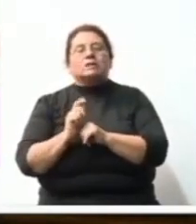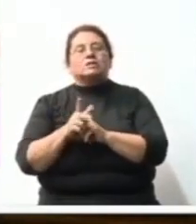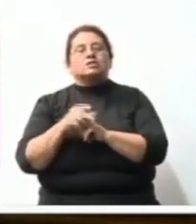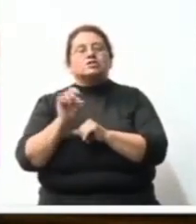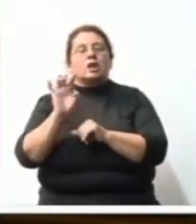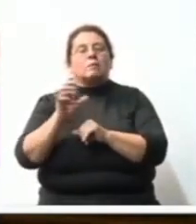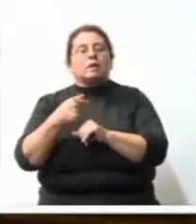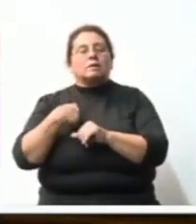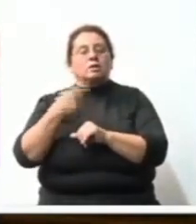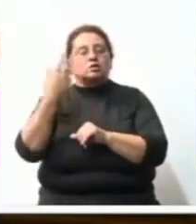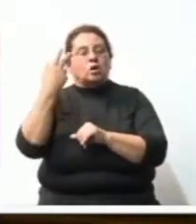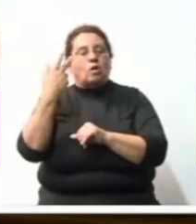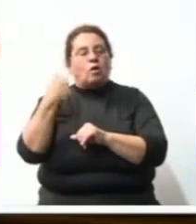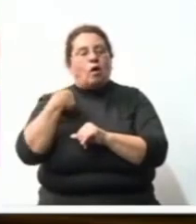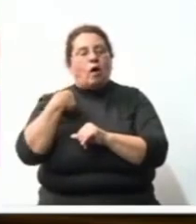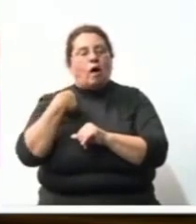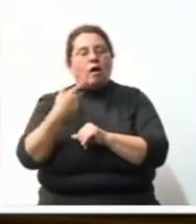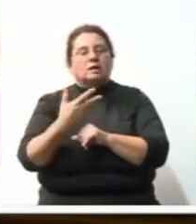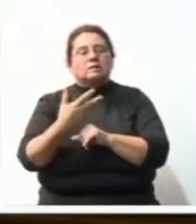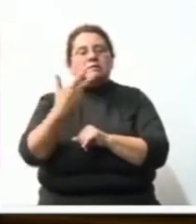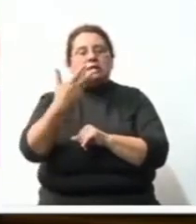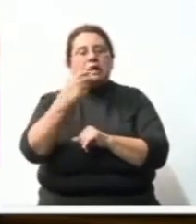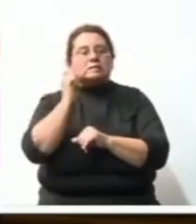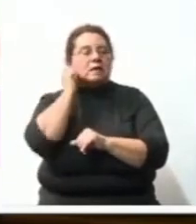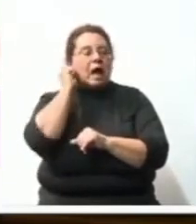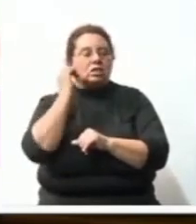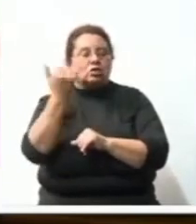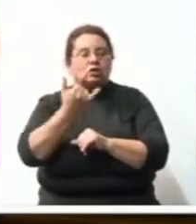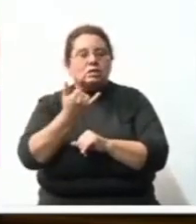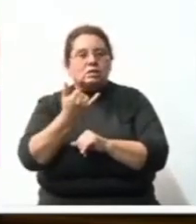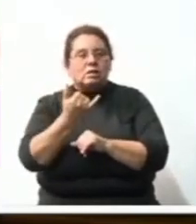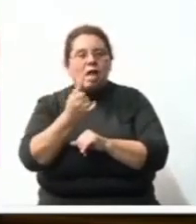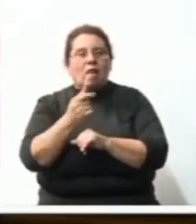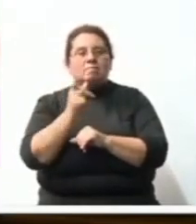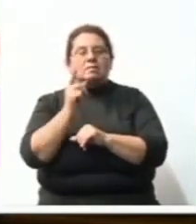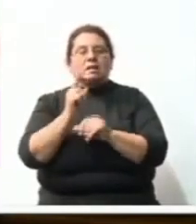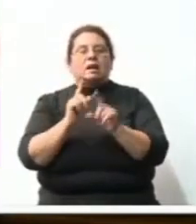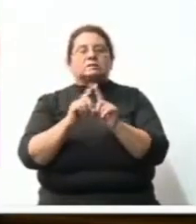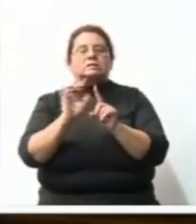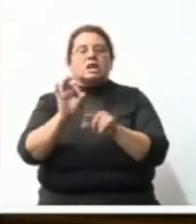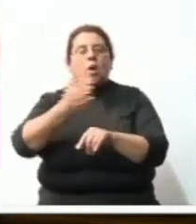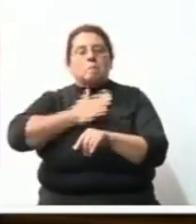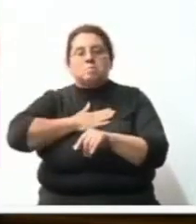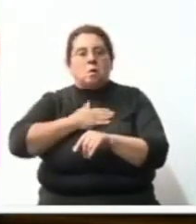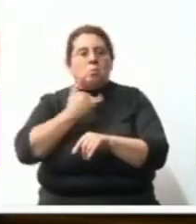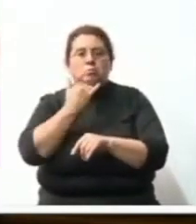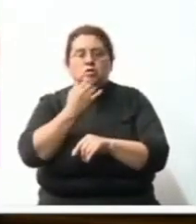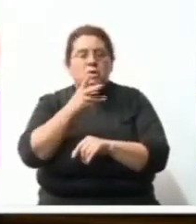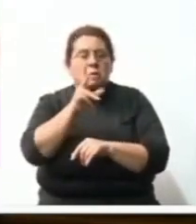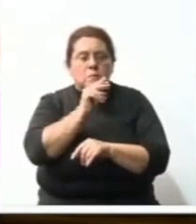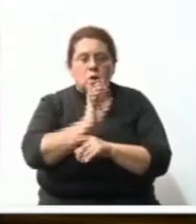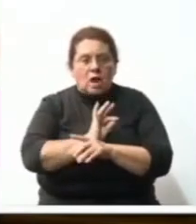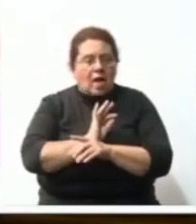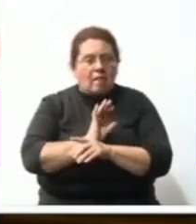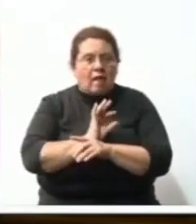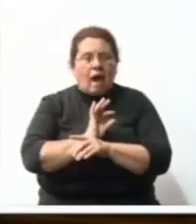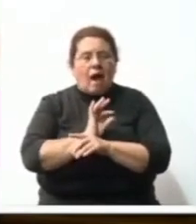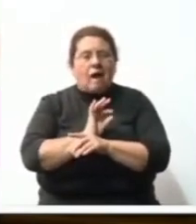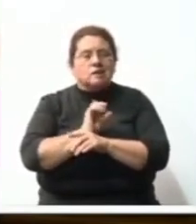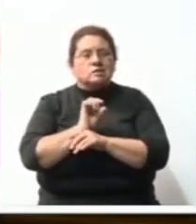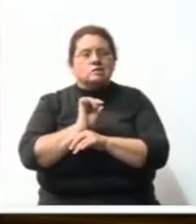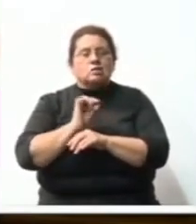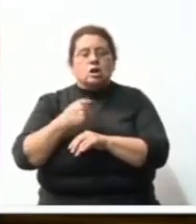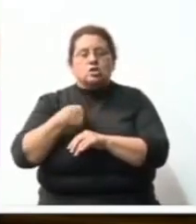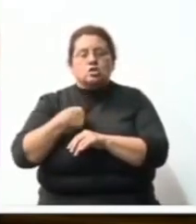están desaparecidos no sabemos nada absolutamente nada de qué pasó con ellos solo por el testigo de una sobreviviente